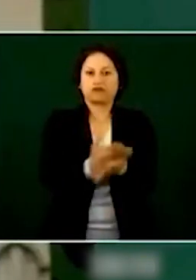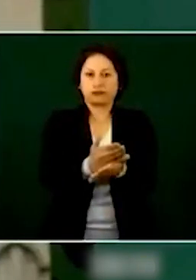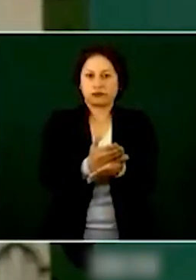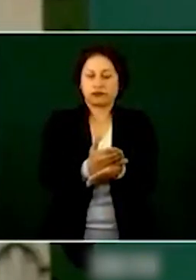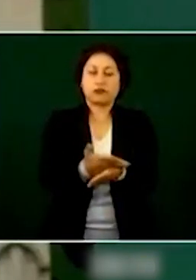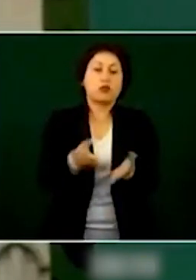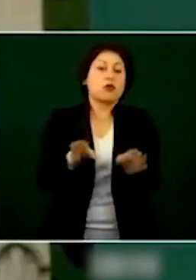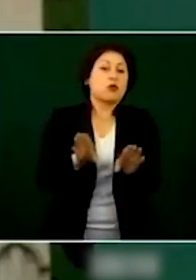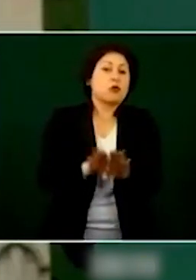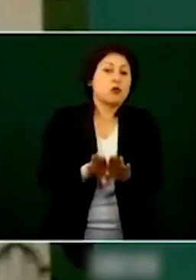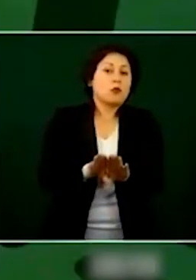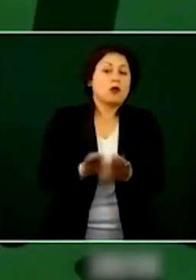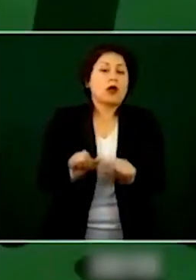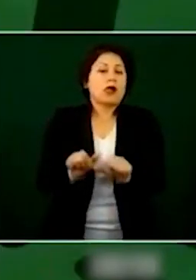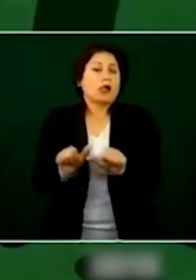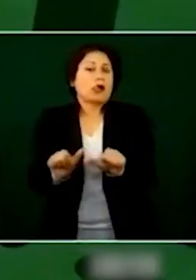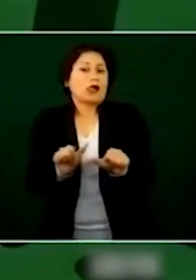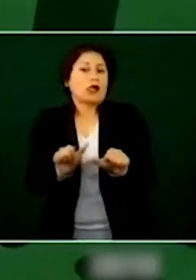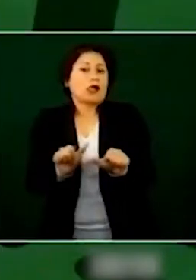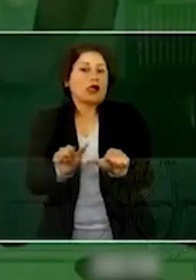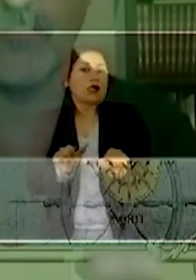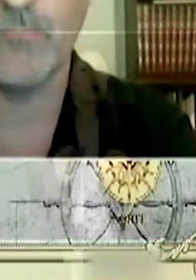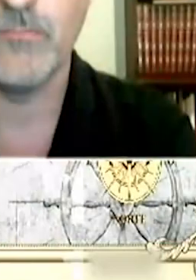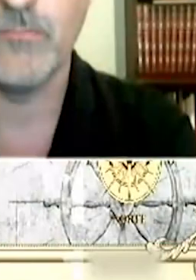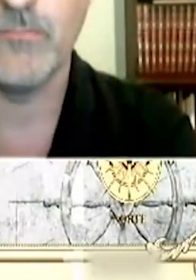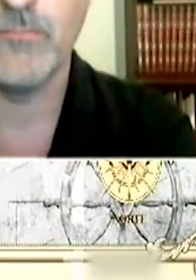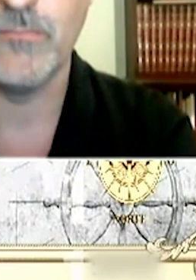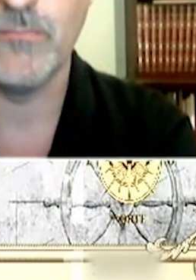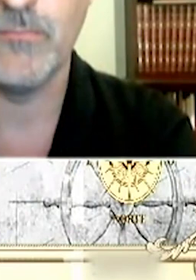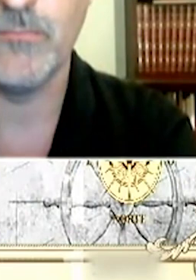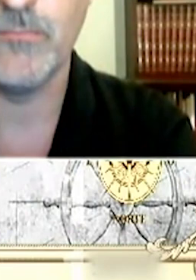Que no se oculten las cosas.